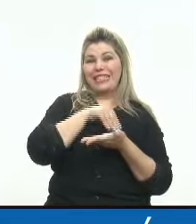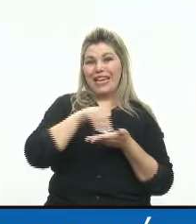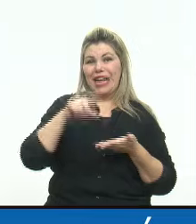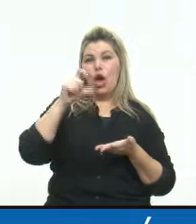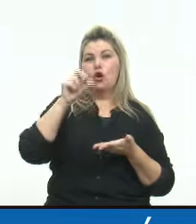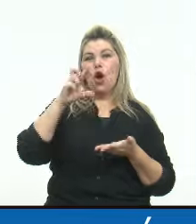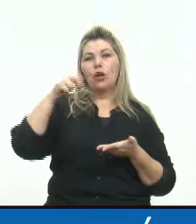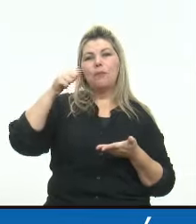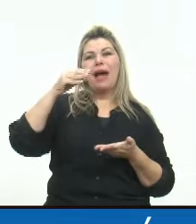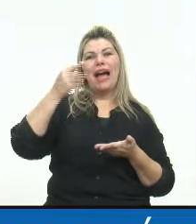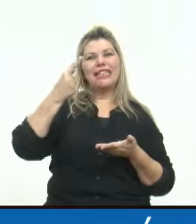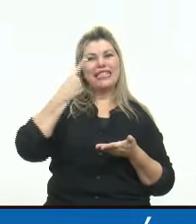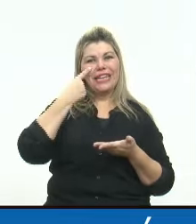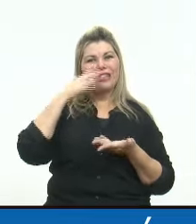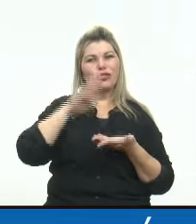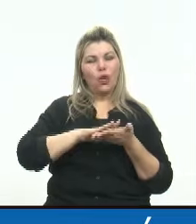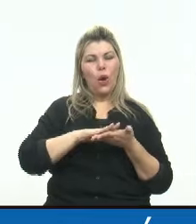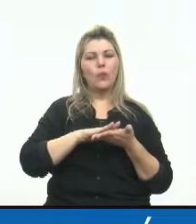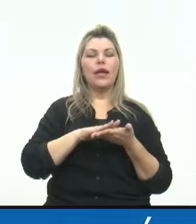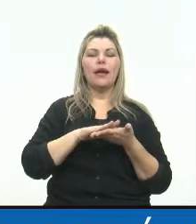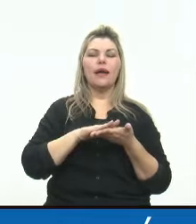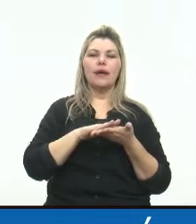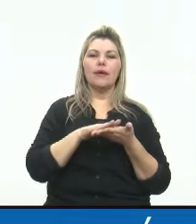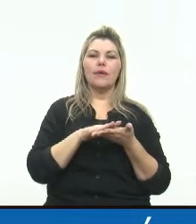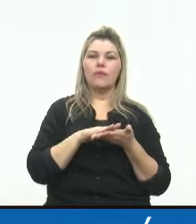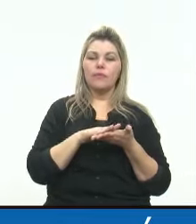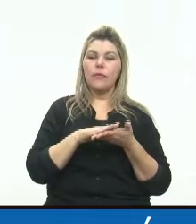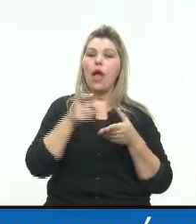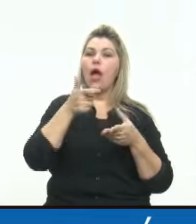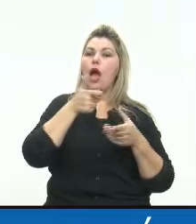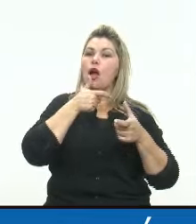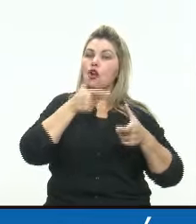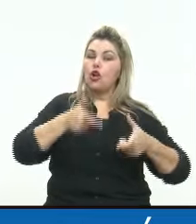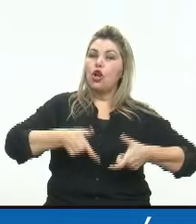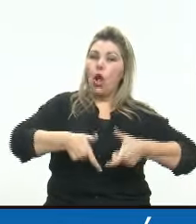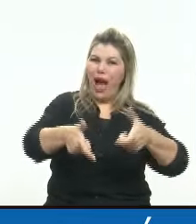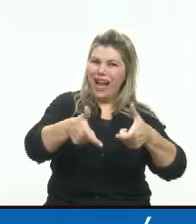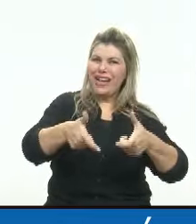Corpacci con respecto a reurbanización y cloacas,